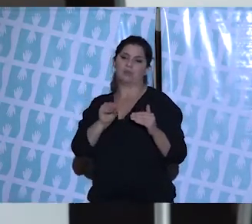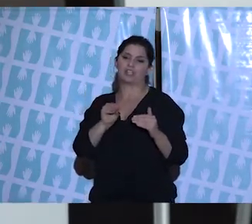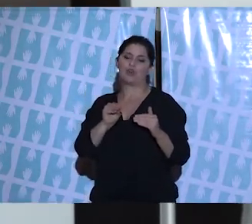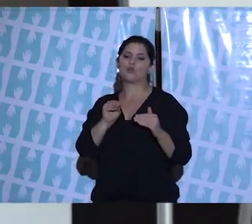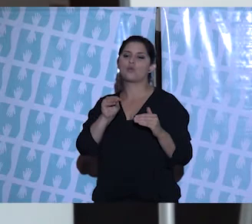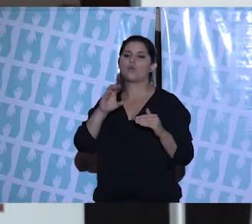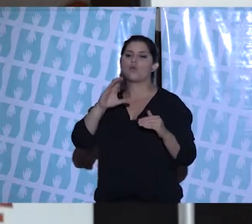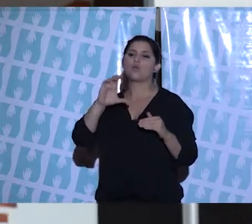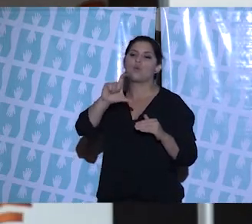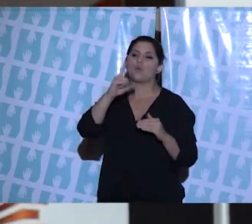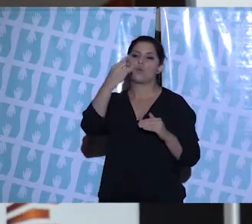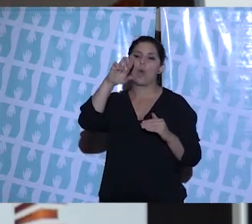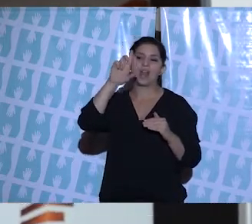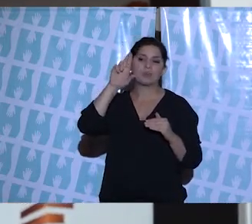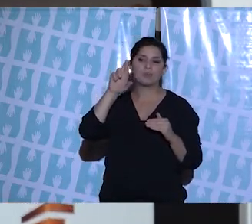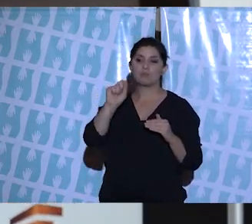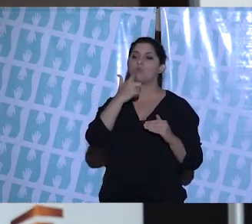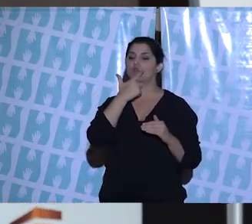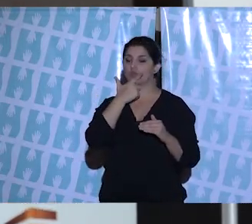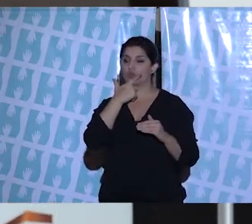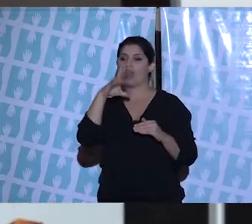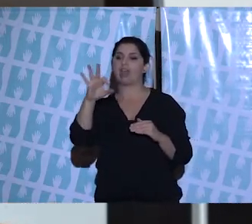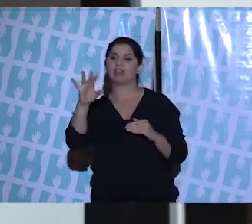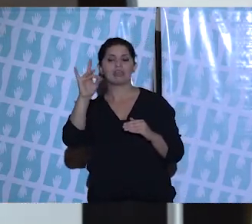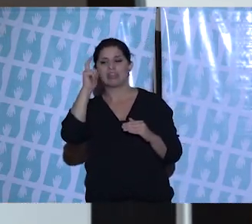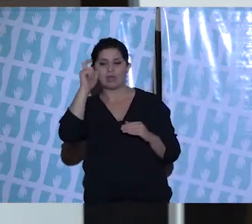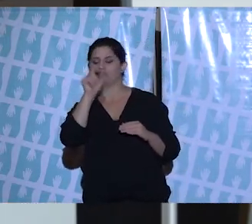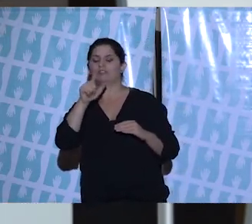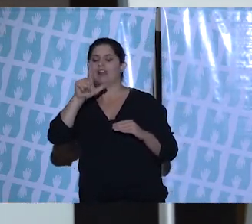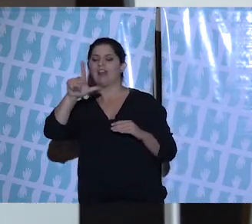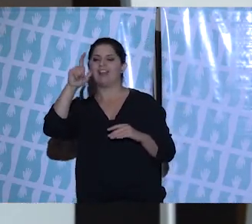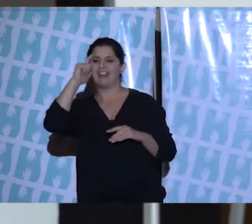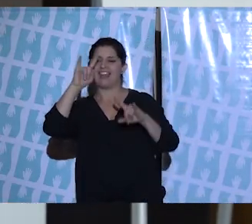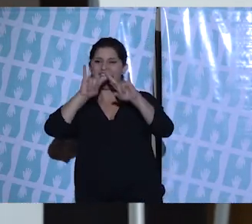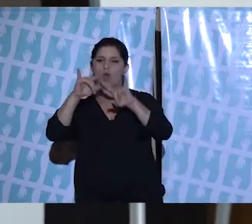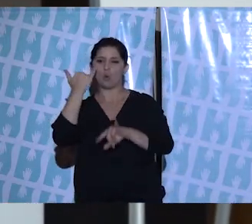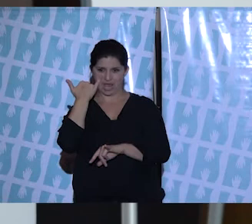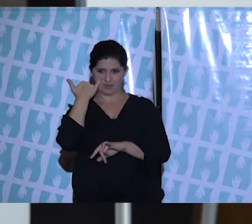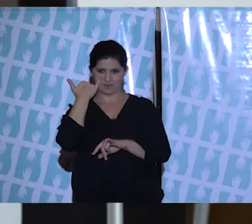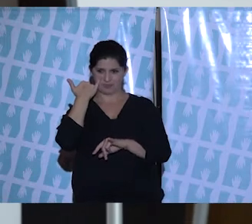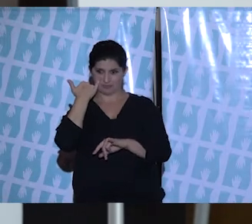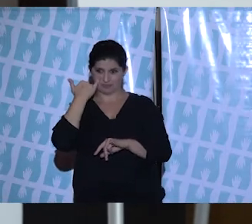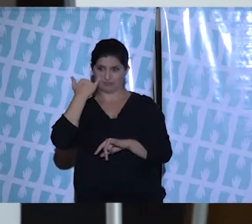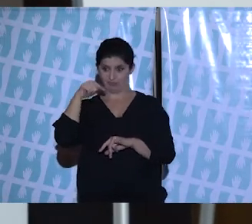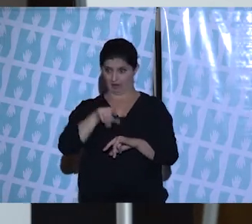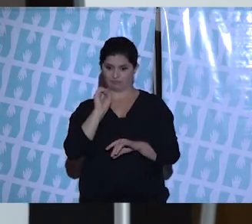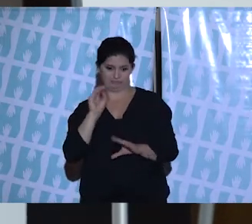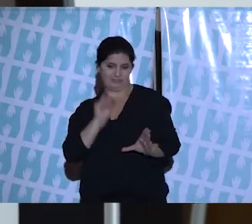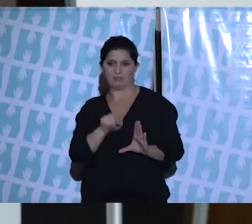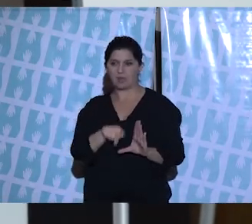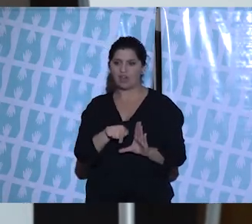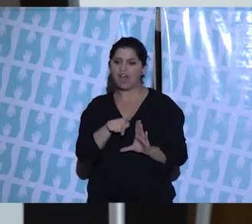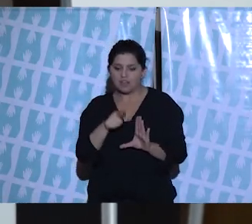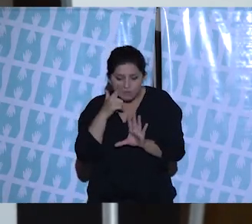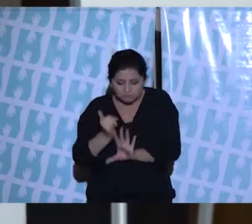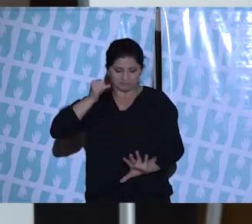Levy, porque fue Levy quien los describió por primera vez. Y es el elemento distintivo de